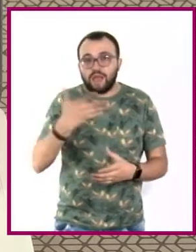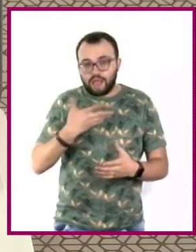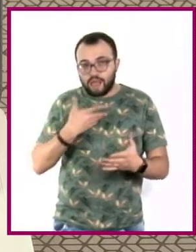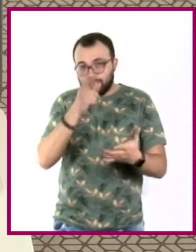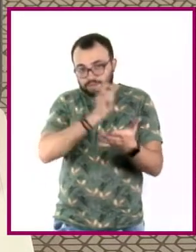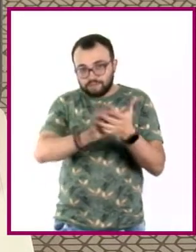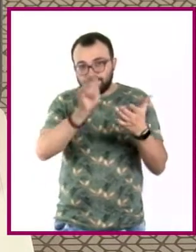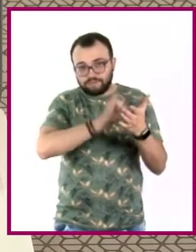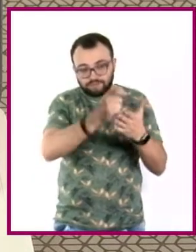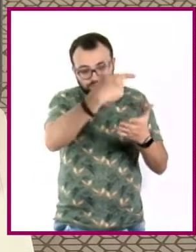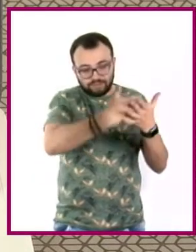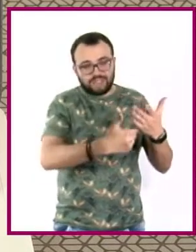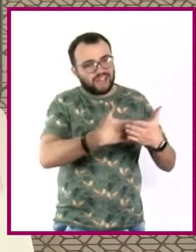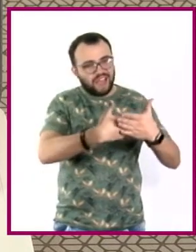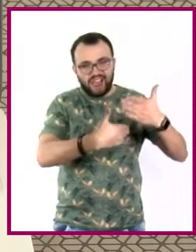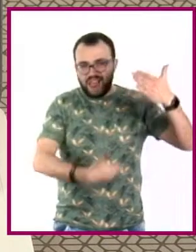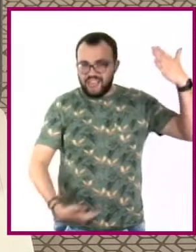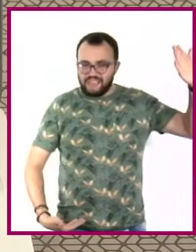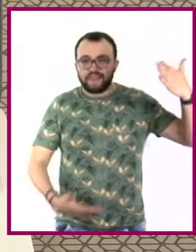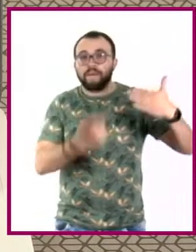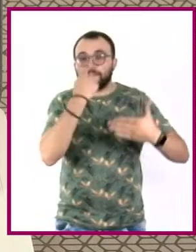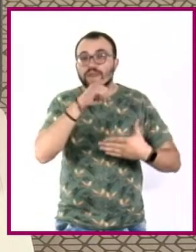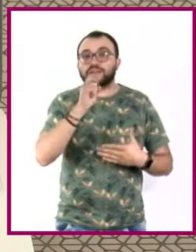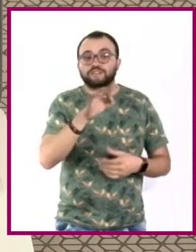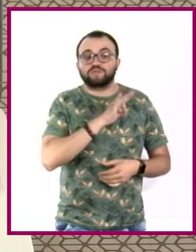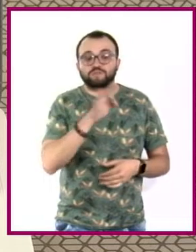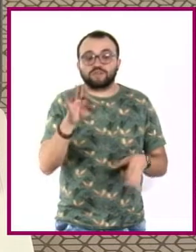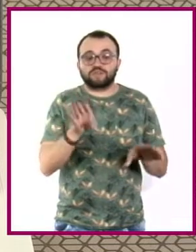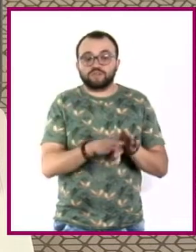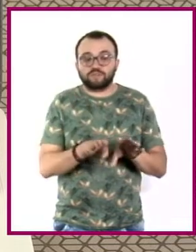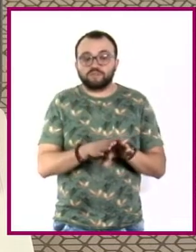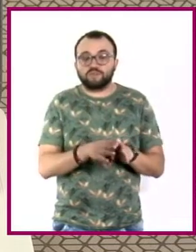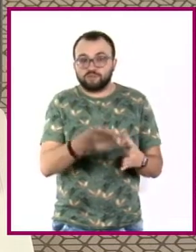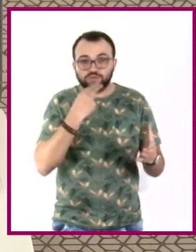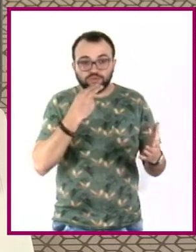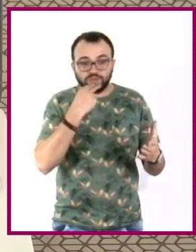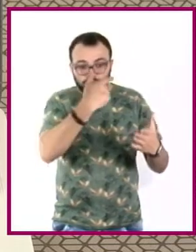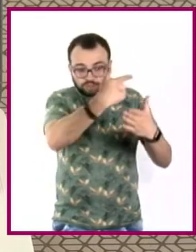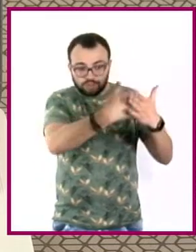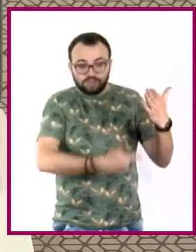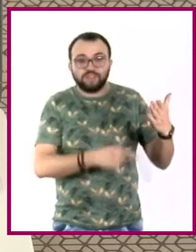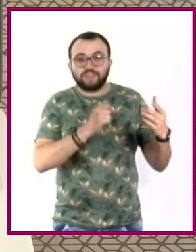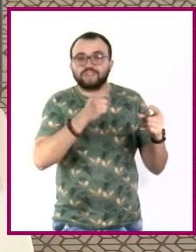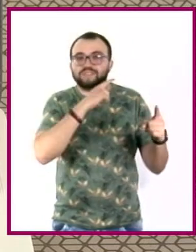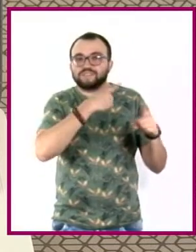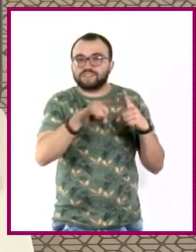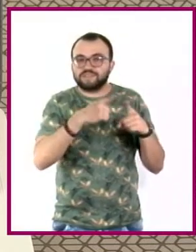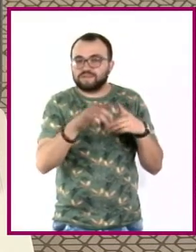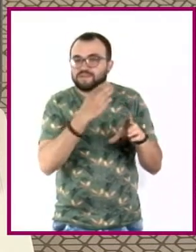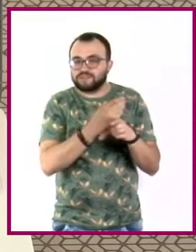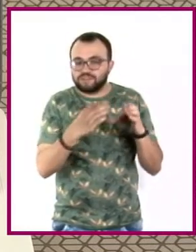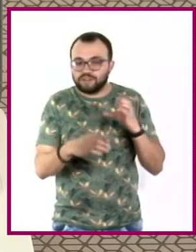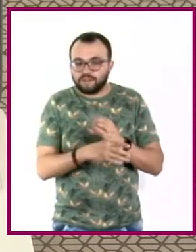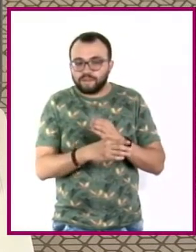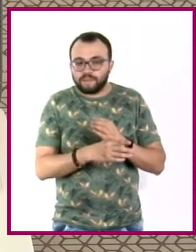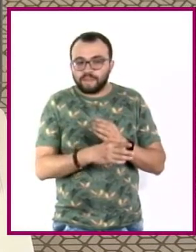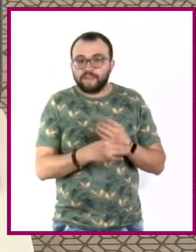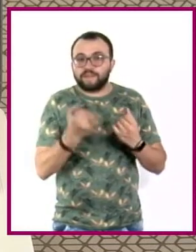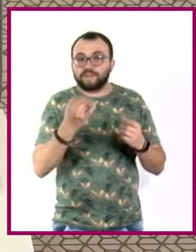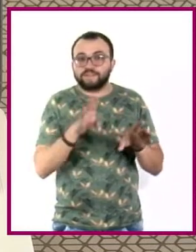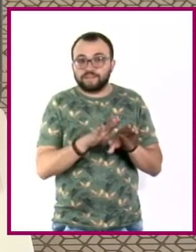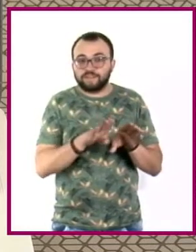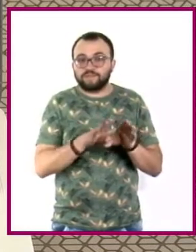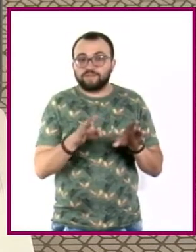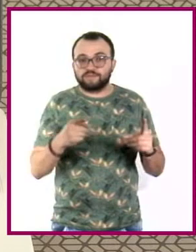datos muy grande para poder hacer uso de ella desde diversas disciplinas y cruzar